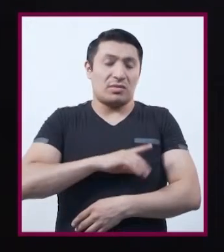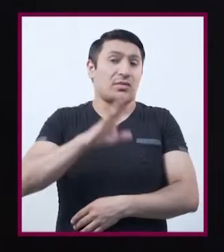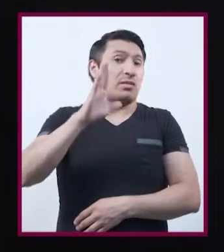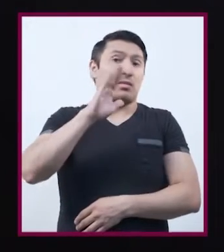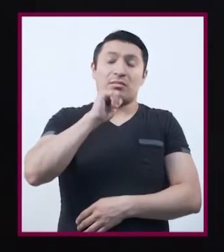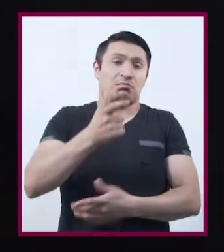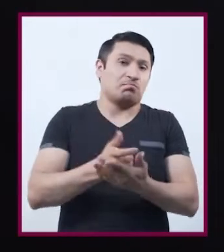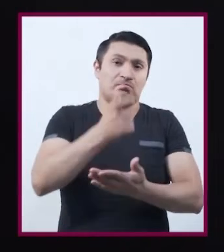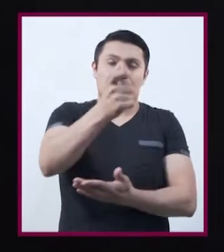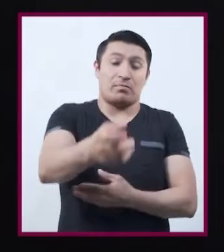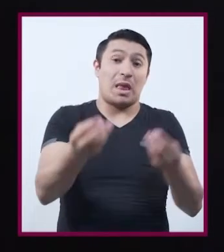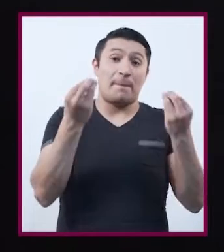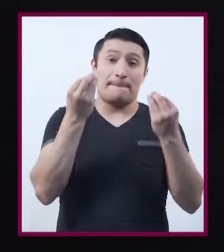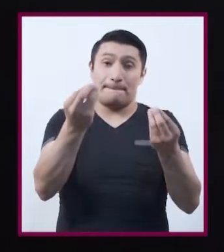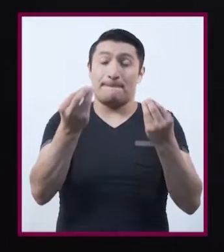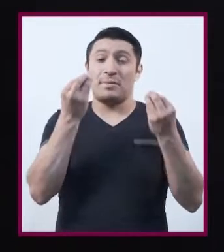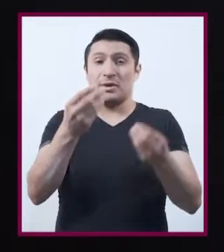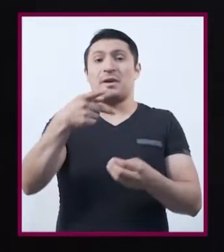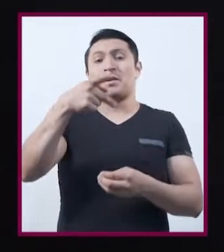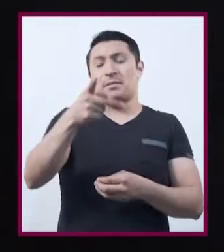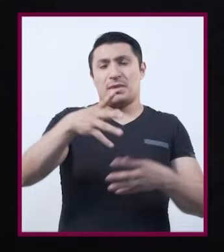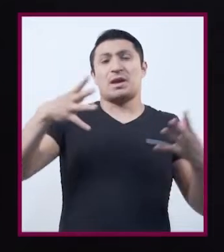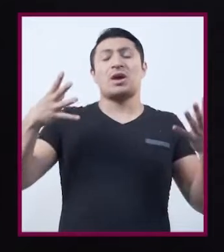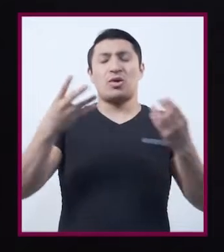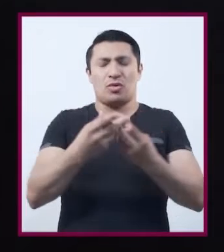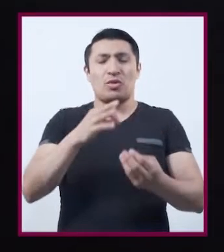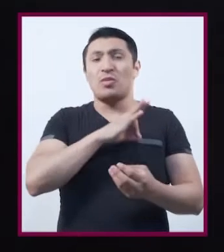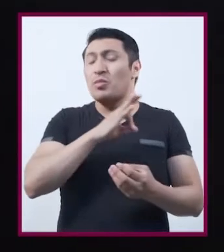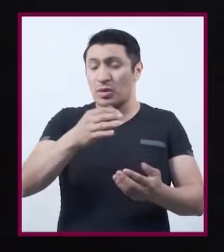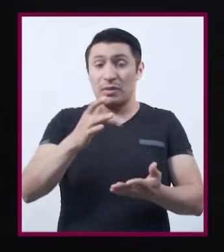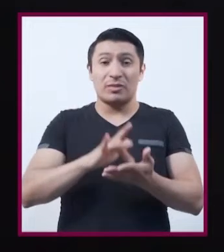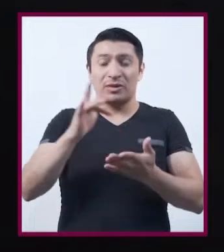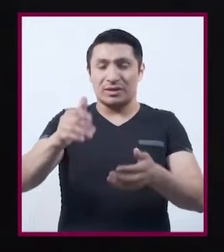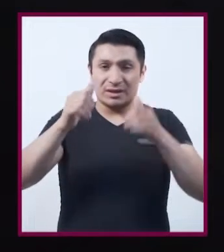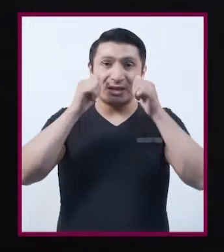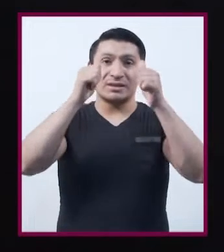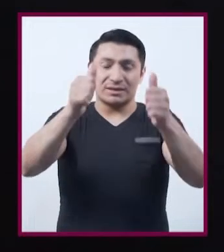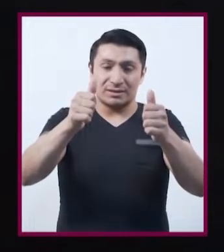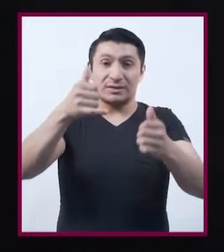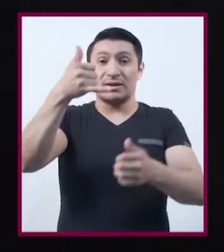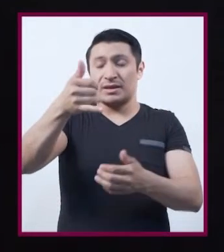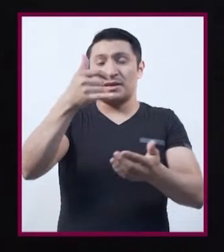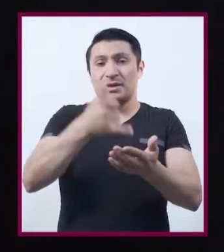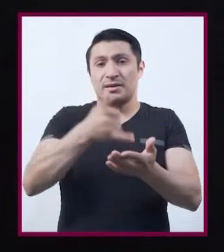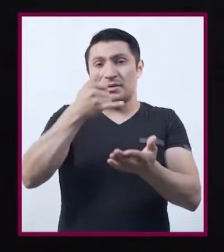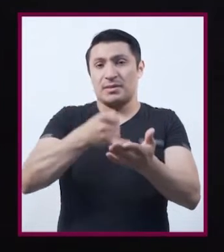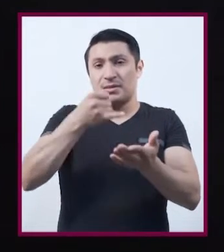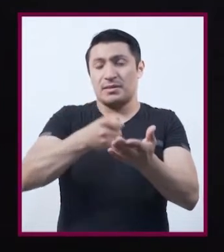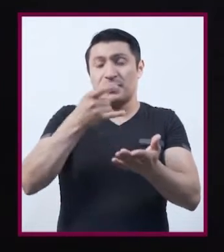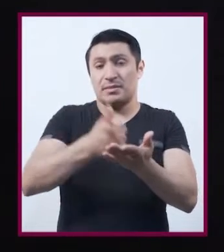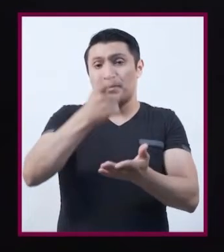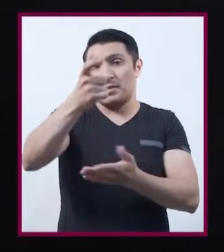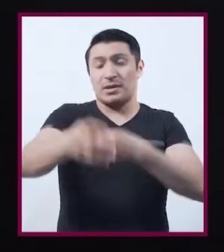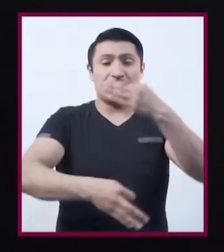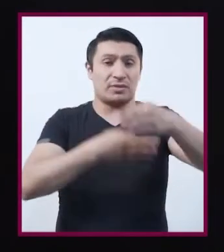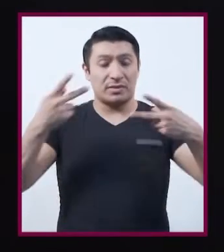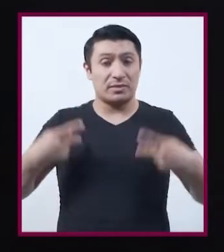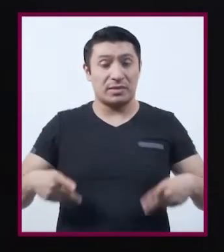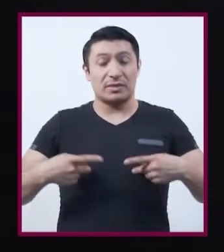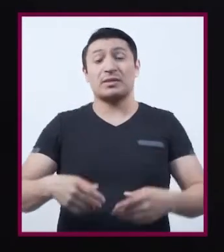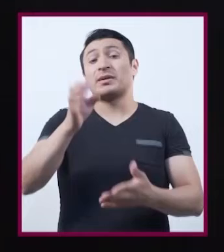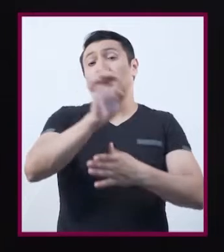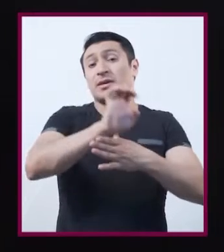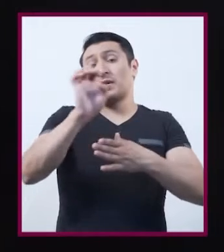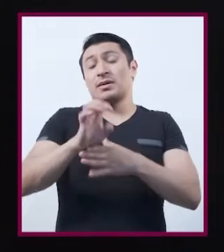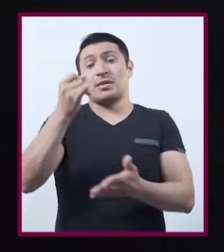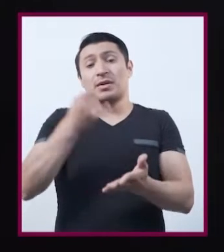separado cada persona no sería capaz de pagar por sí misma, pero que en cambio sí pueden atenderse gracias a las aportaciones de